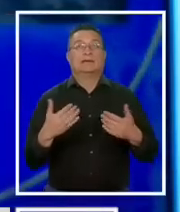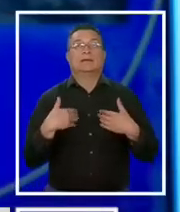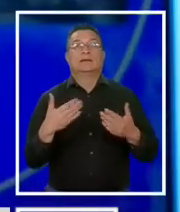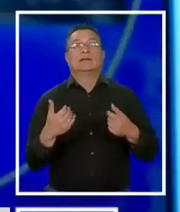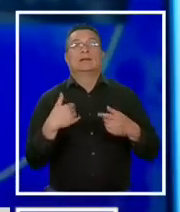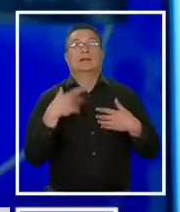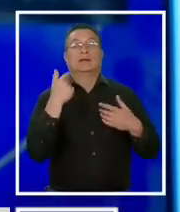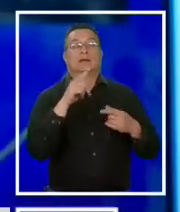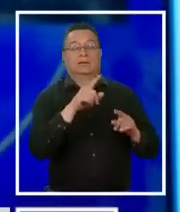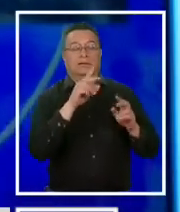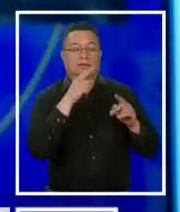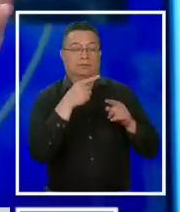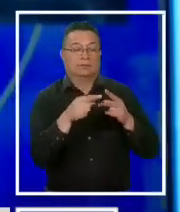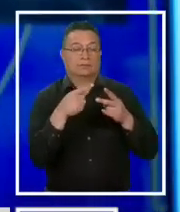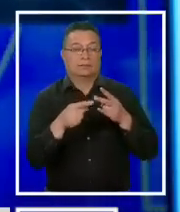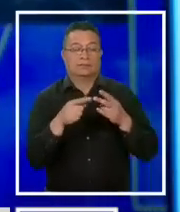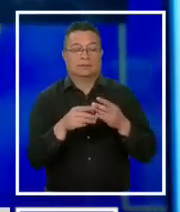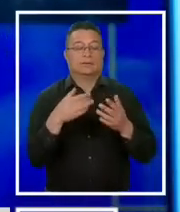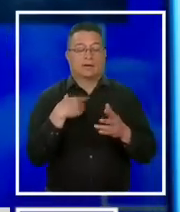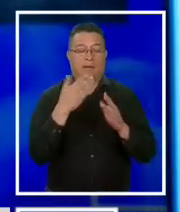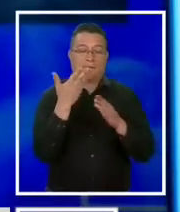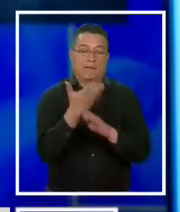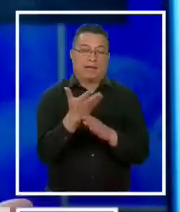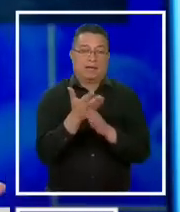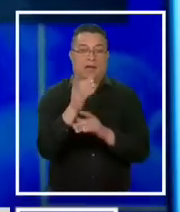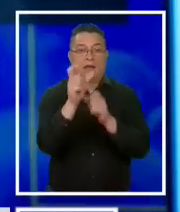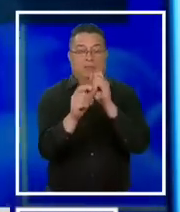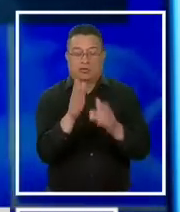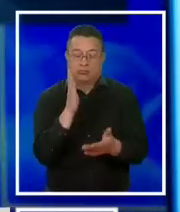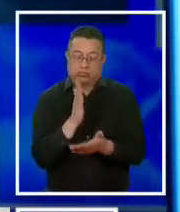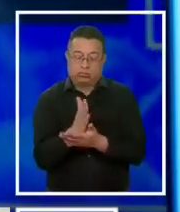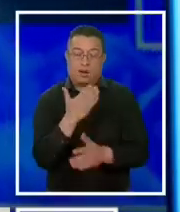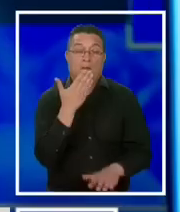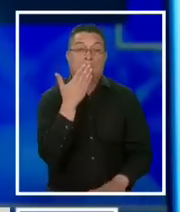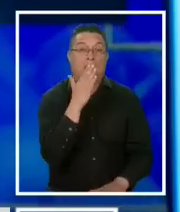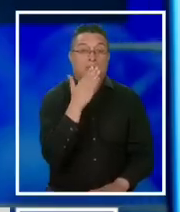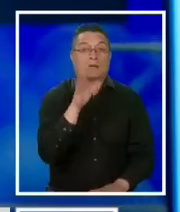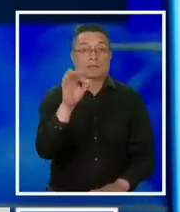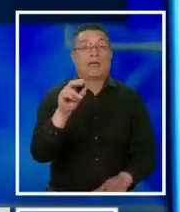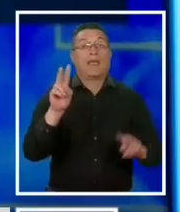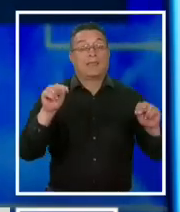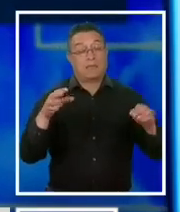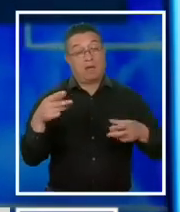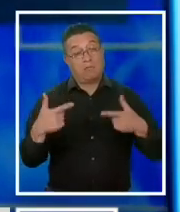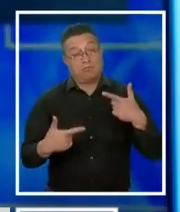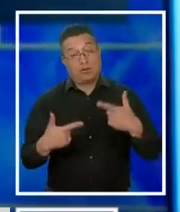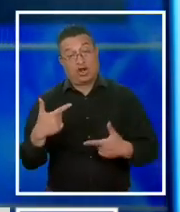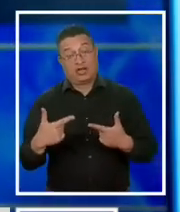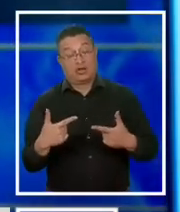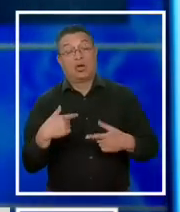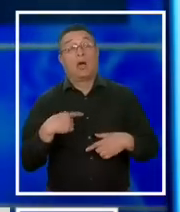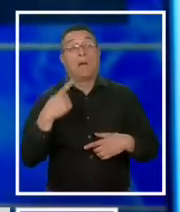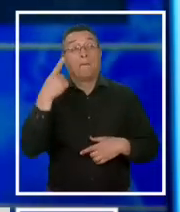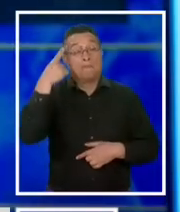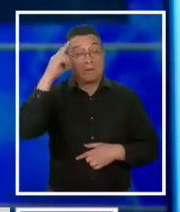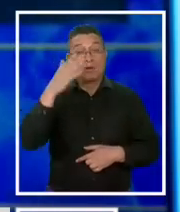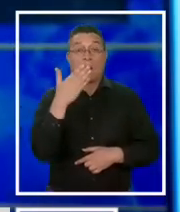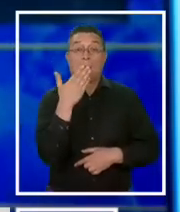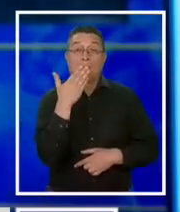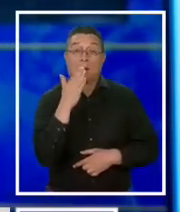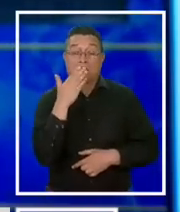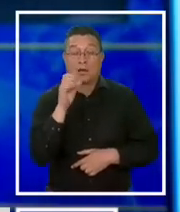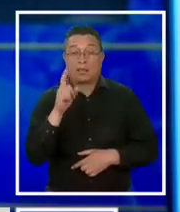santidad que exige la gente que con el tema de los expertos Aunque Este es un tema político sin embargo que los expertos